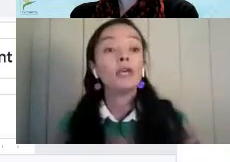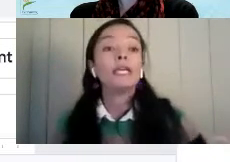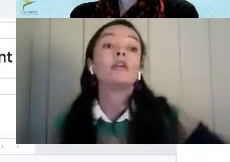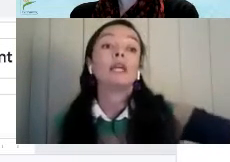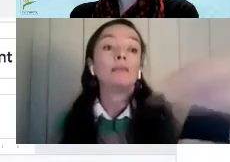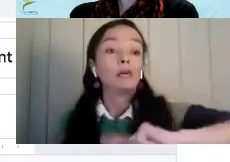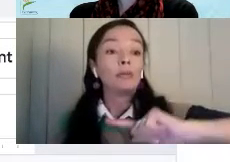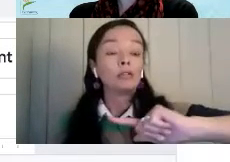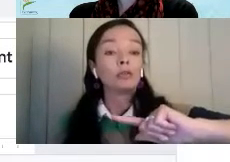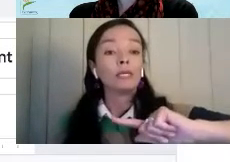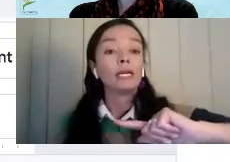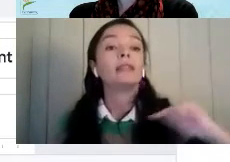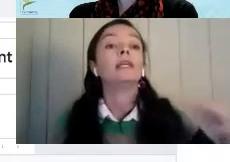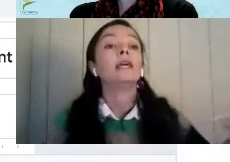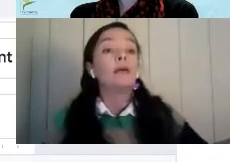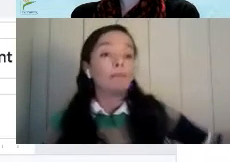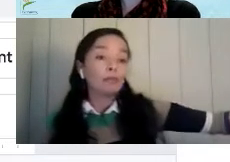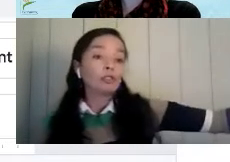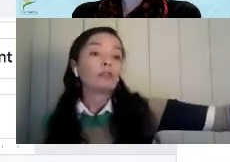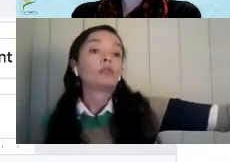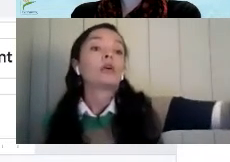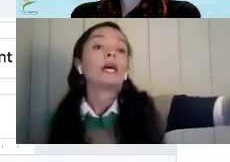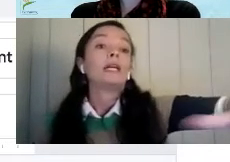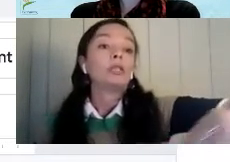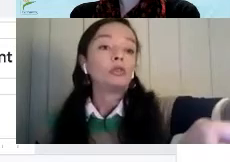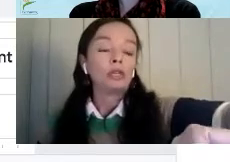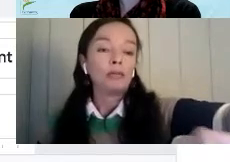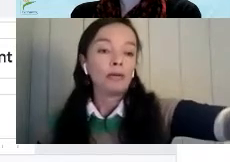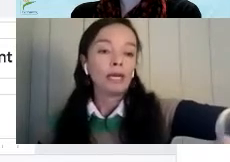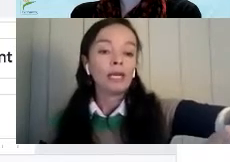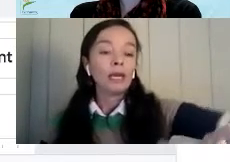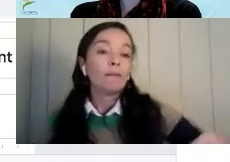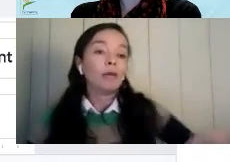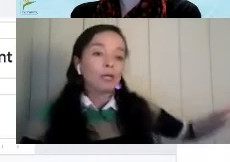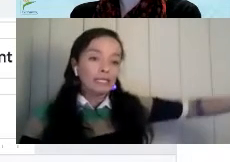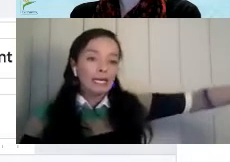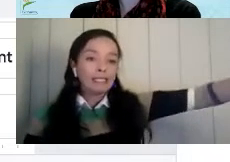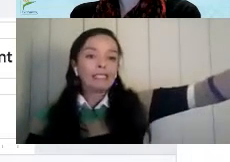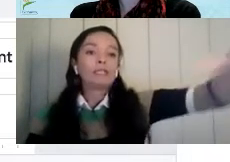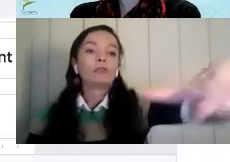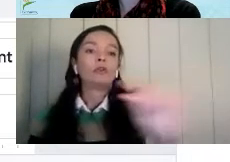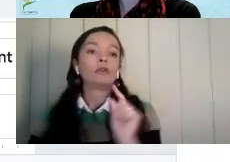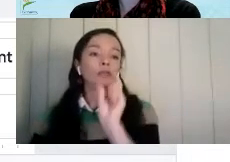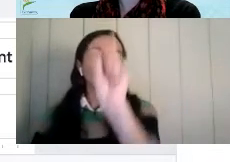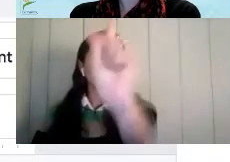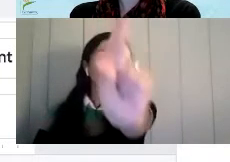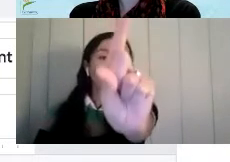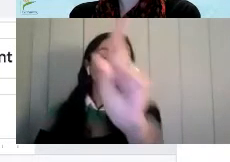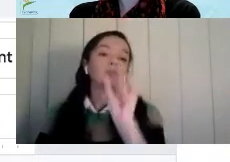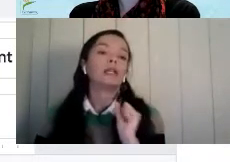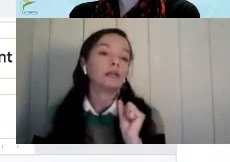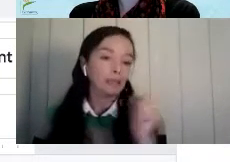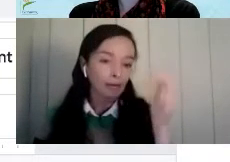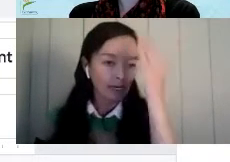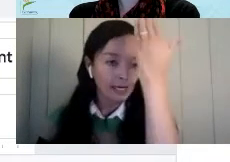lado. Y con la mano menos dominante, vamos a tocar el mentón del bebé, pero así, en círculo. No vamos a ponerla así,